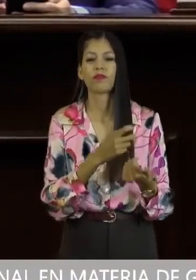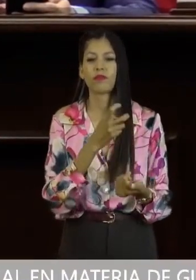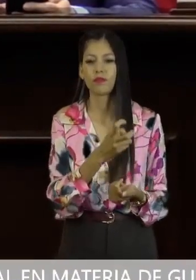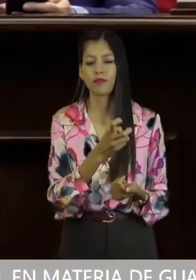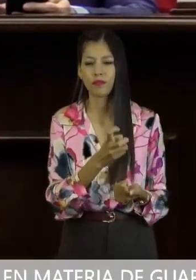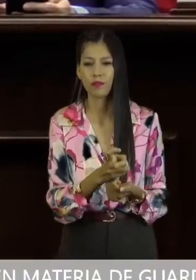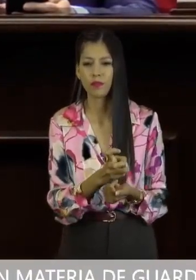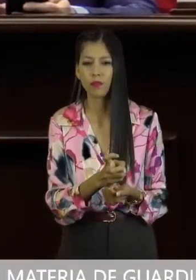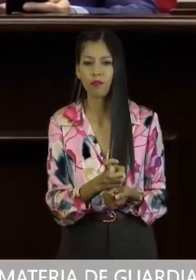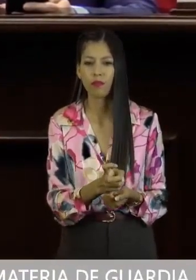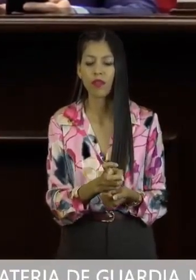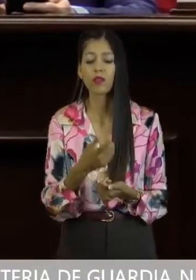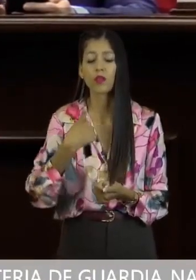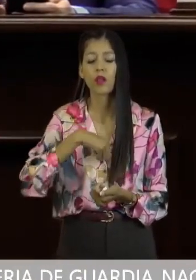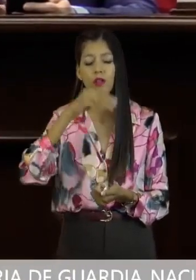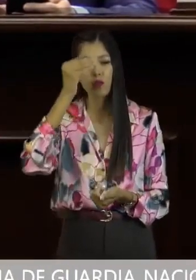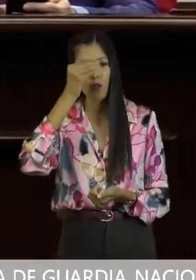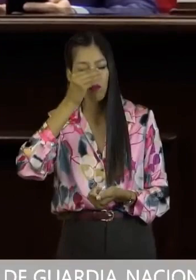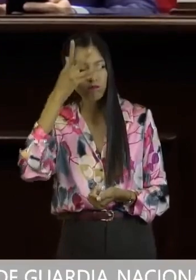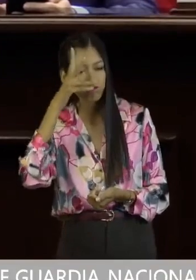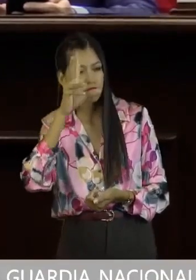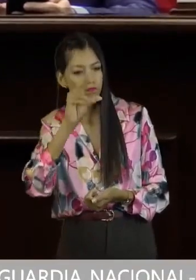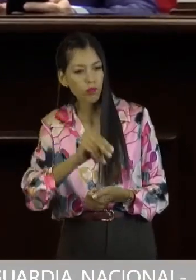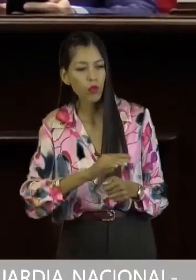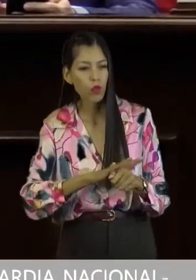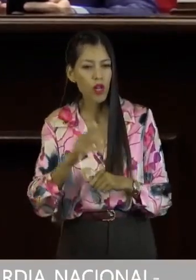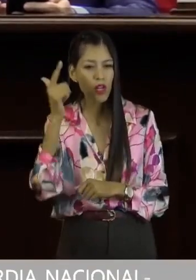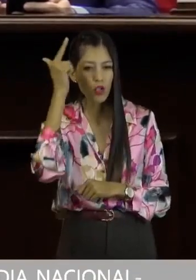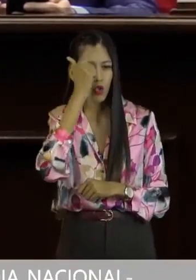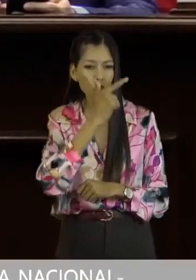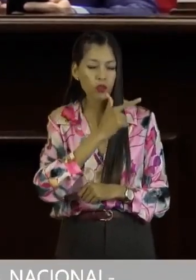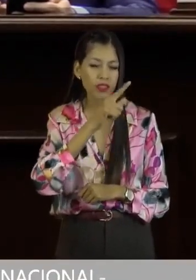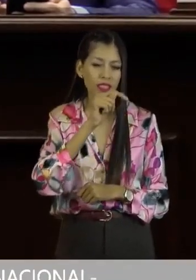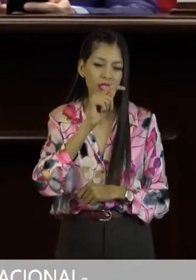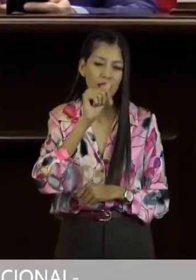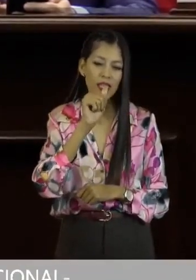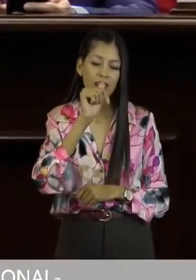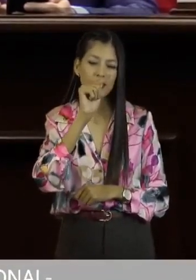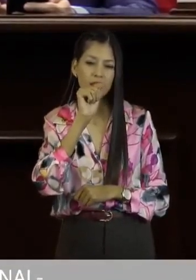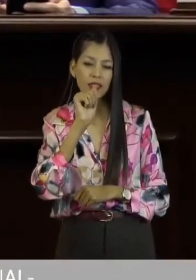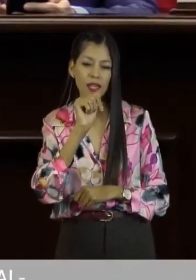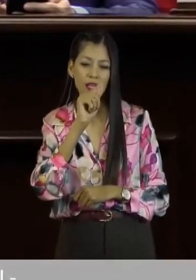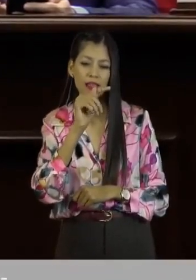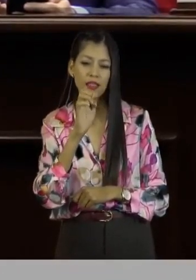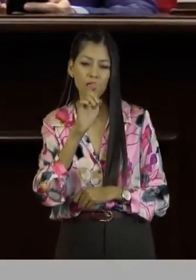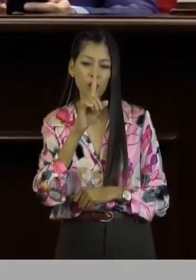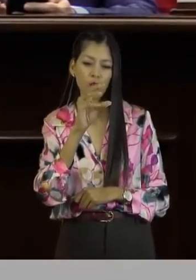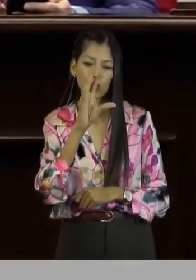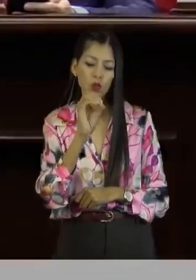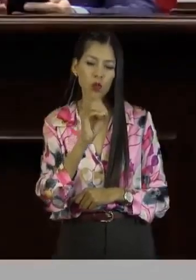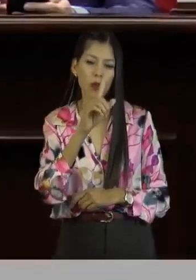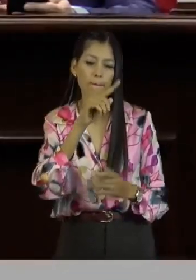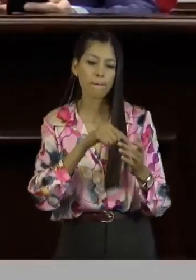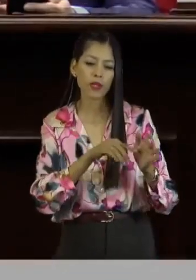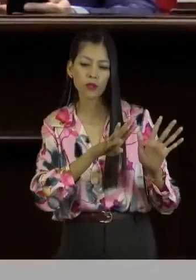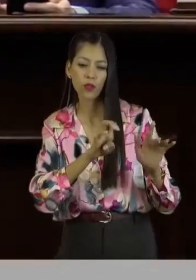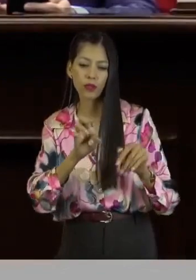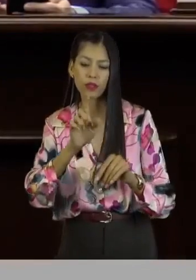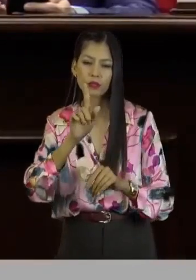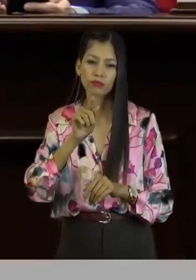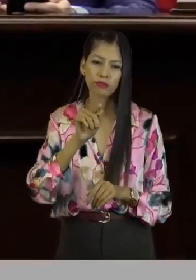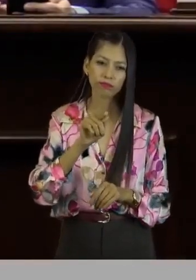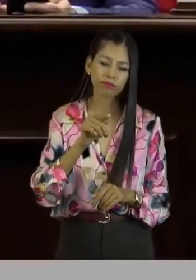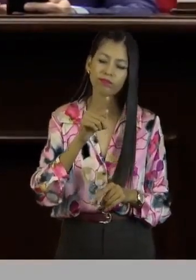de Tlatelolco, no olvida lo que pasó en 1970 y el